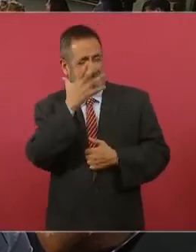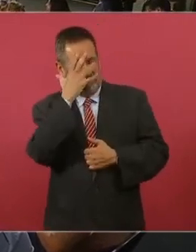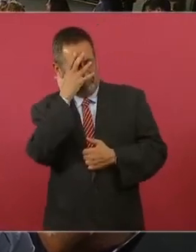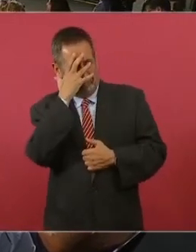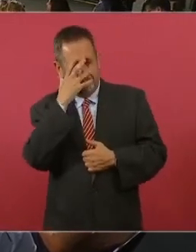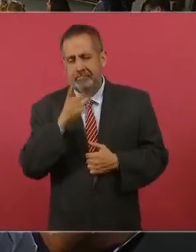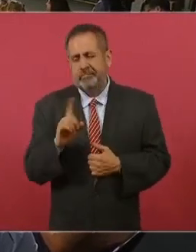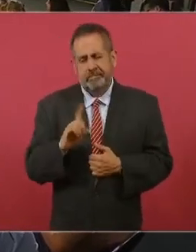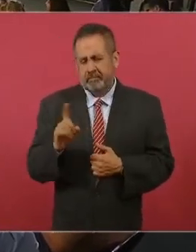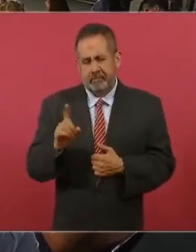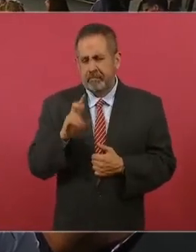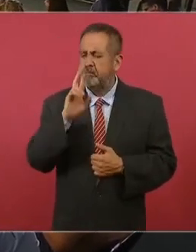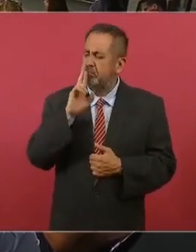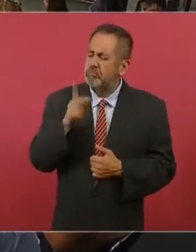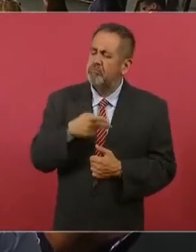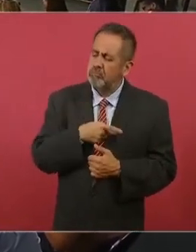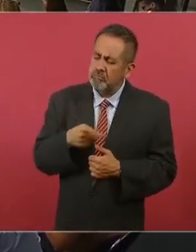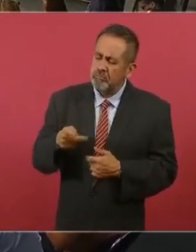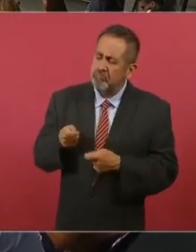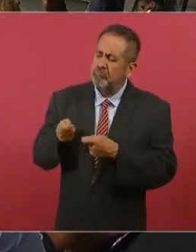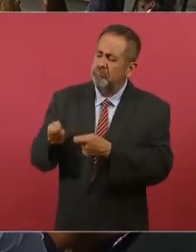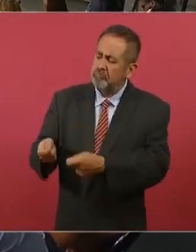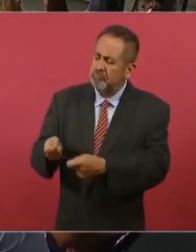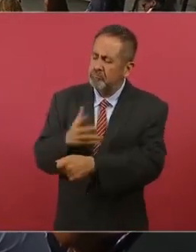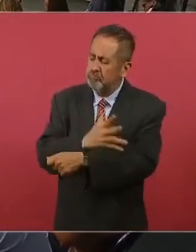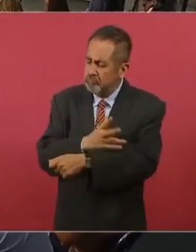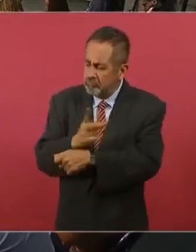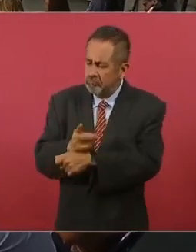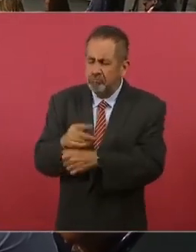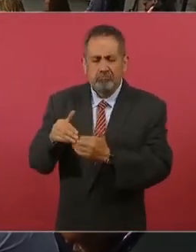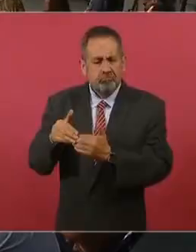Pero eso se va haciendo a un lado.